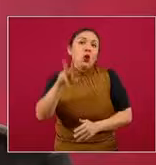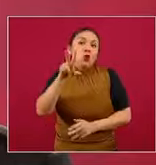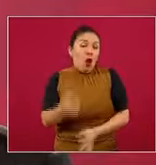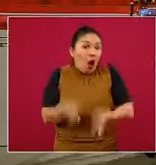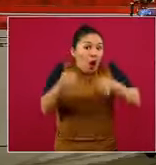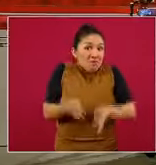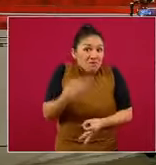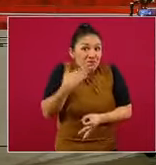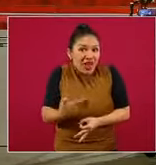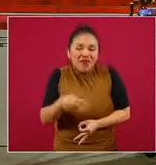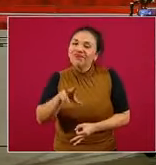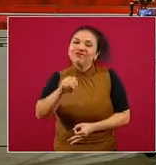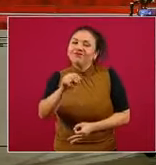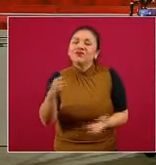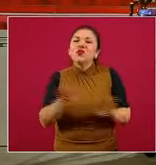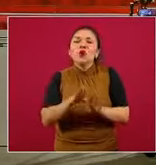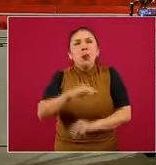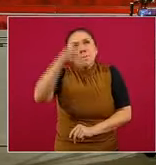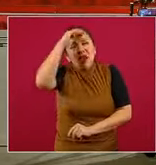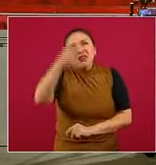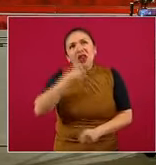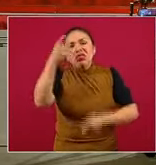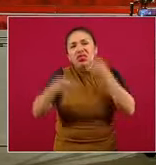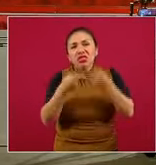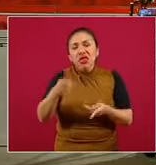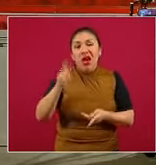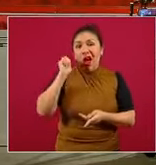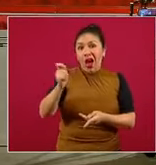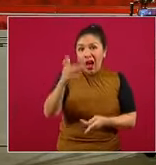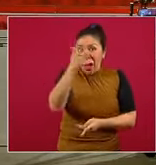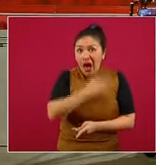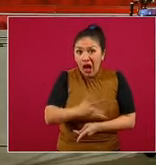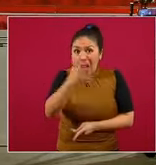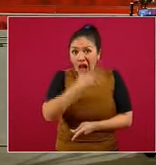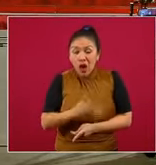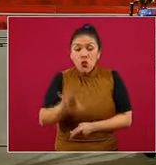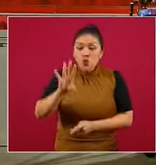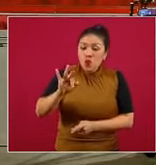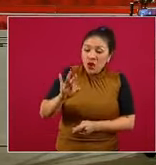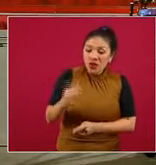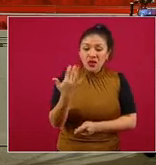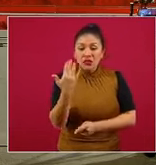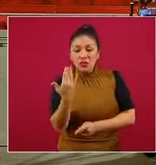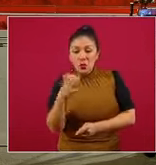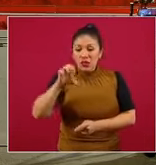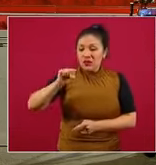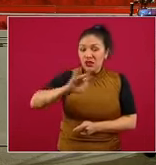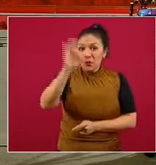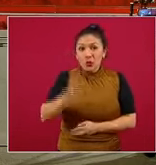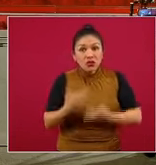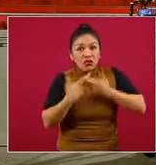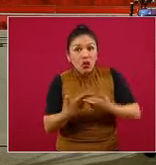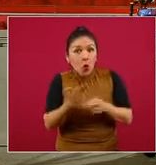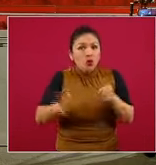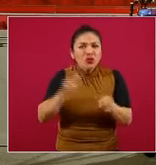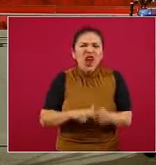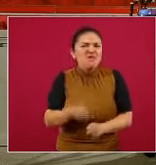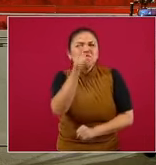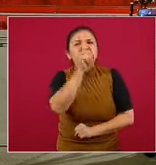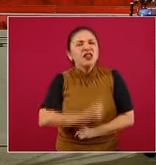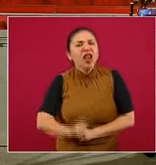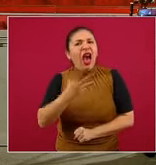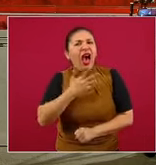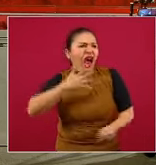de lógica de decir, no es cierto que hay 40, 50, 60% de ocupación, porque está